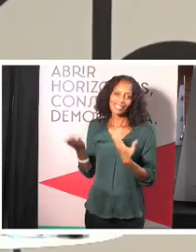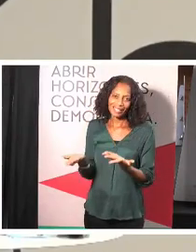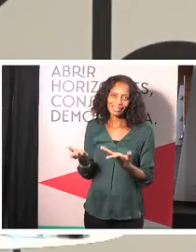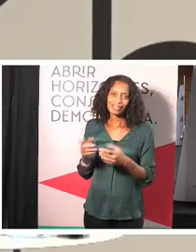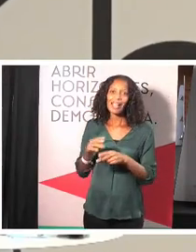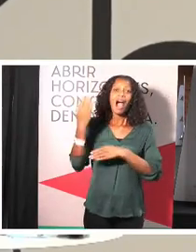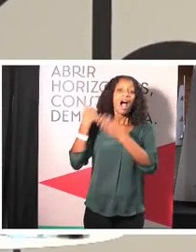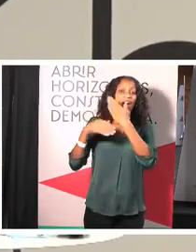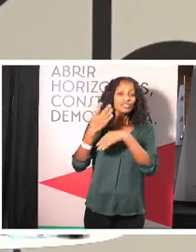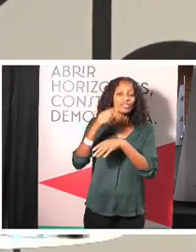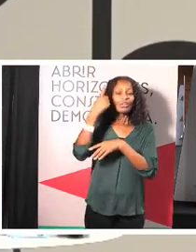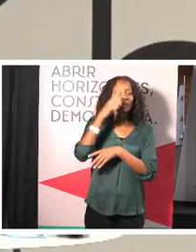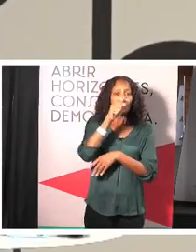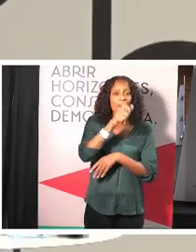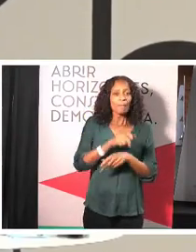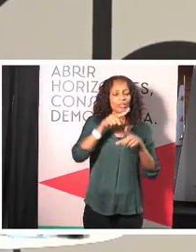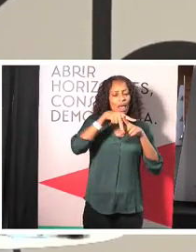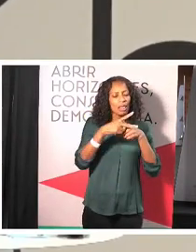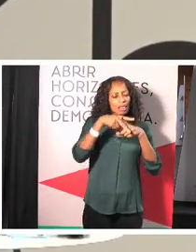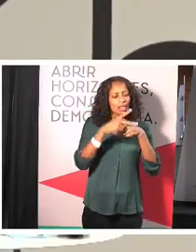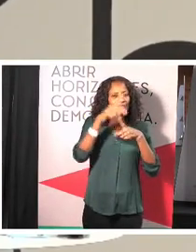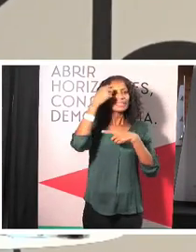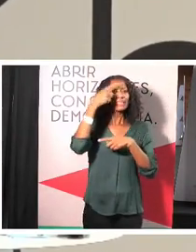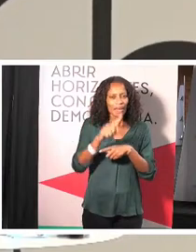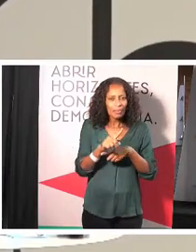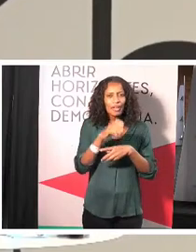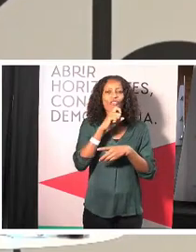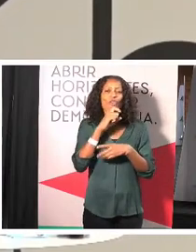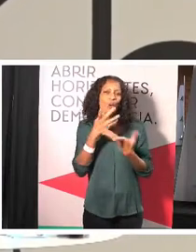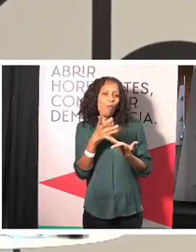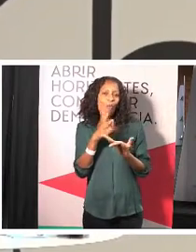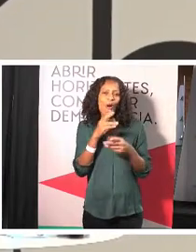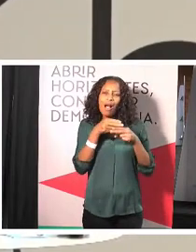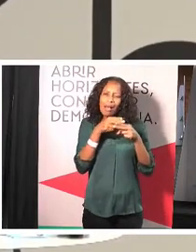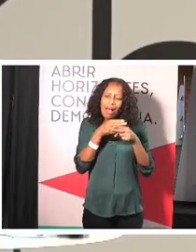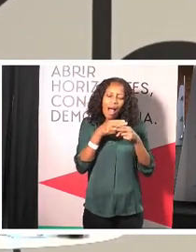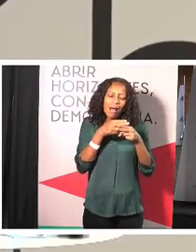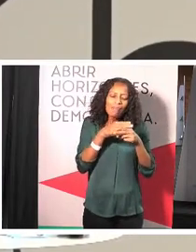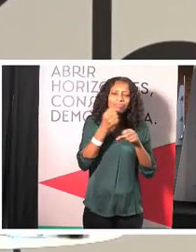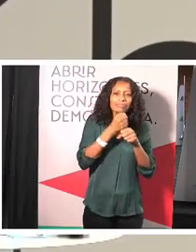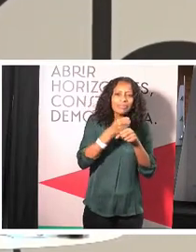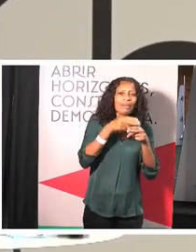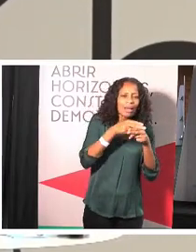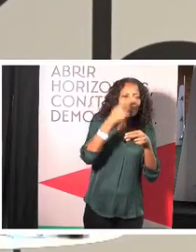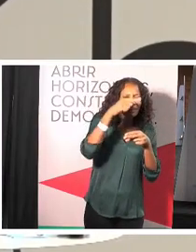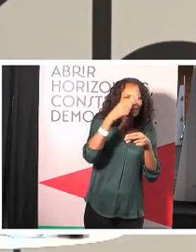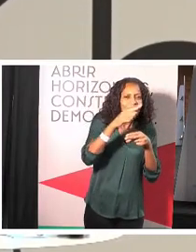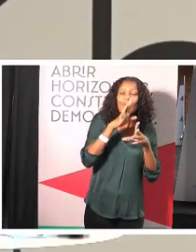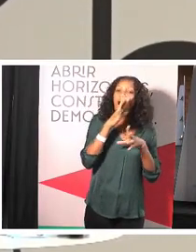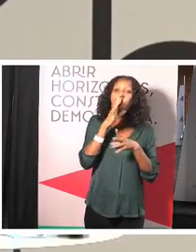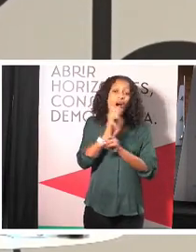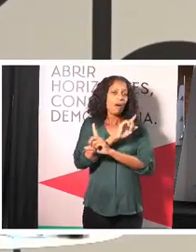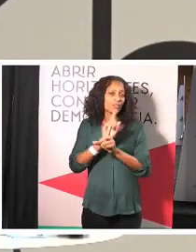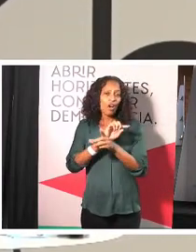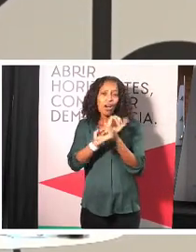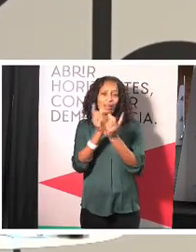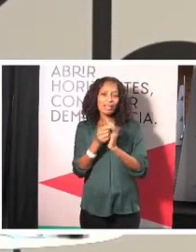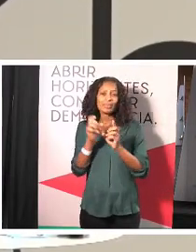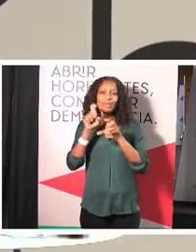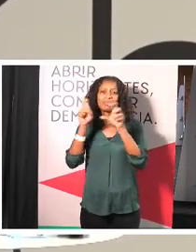Se le sustraen todos esos elementos y se quiere que no conozca más que una pequeñísima parte de su trabajo y que haga un trabajo mecánico y